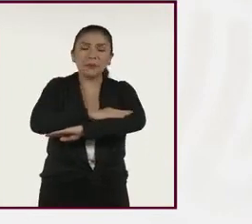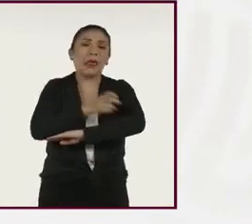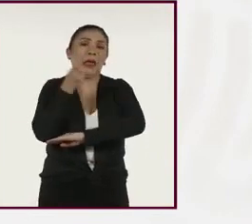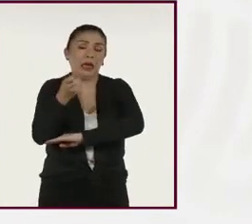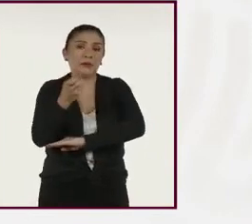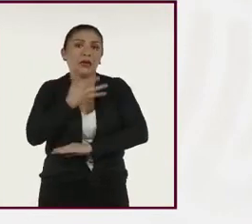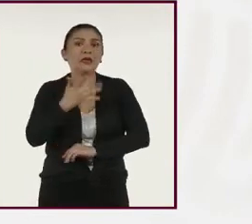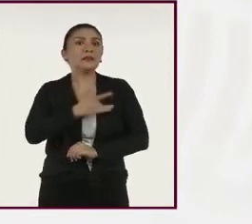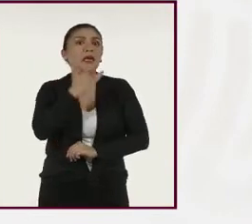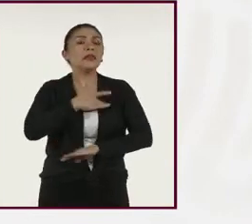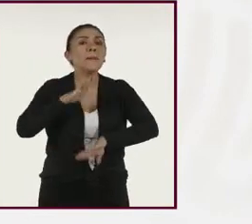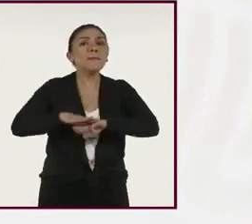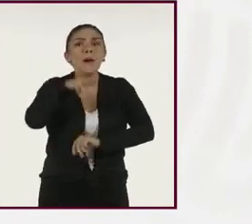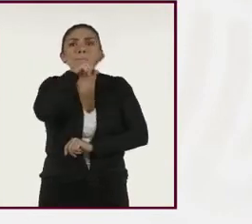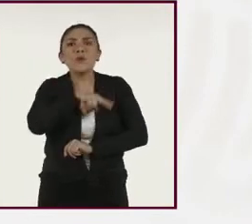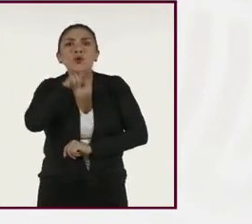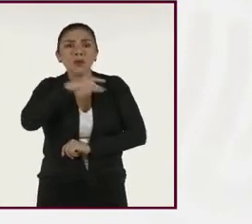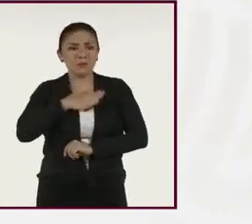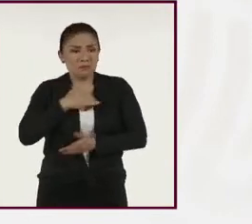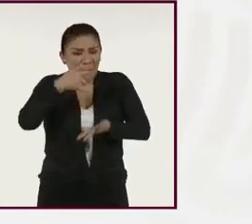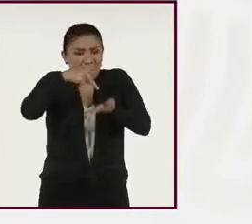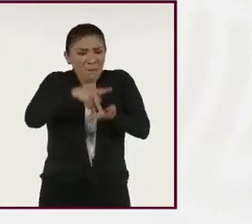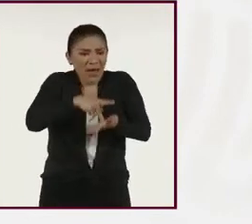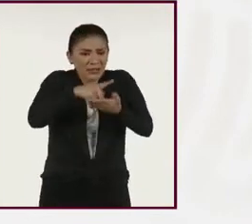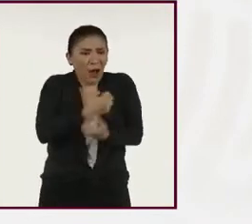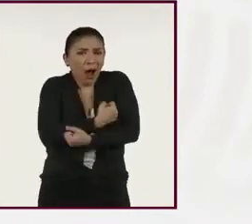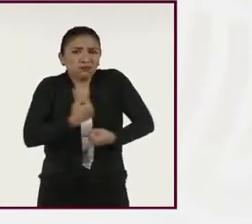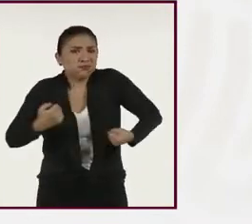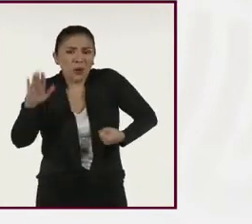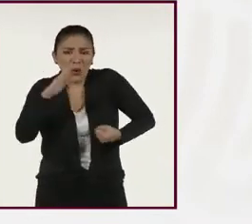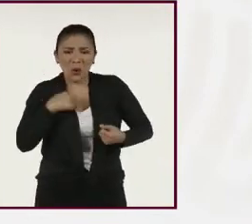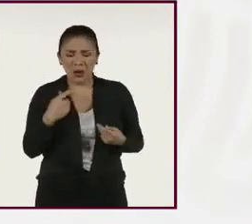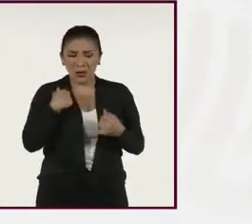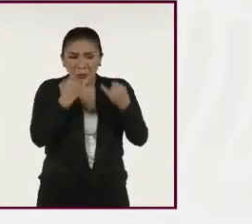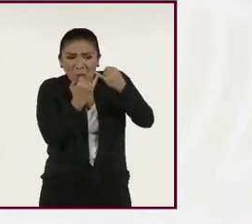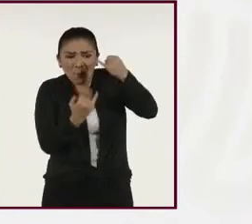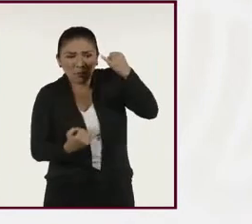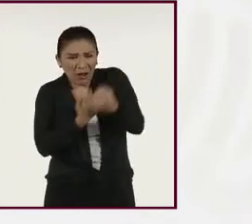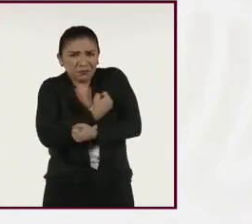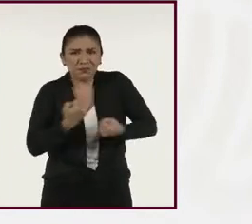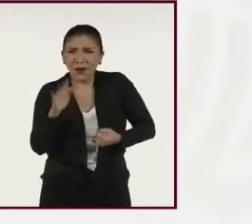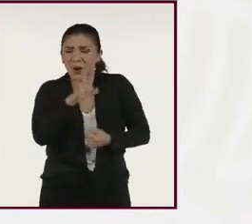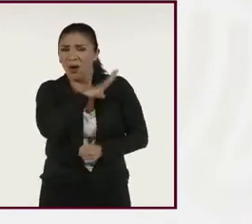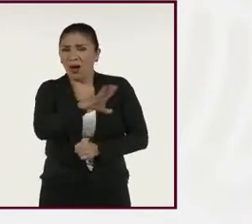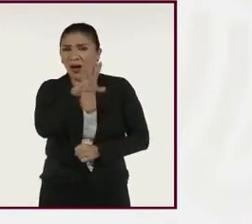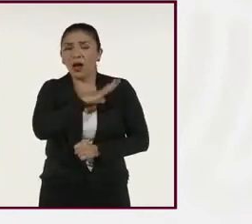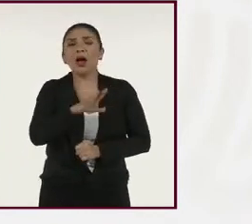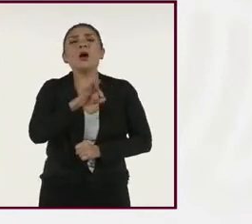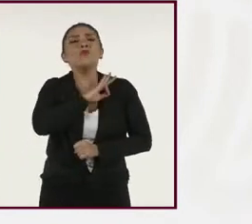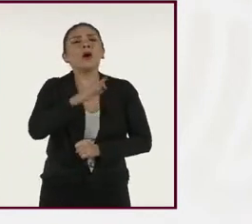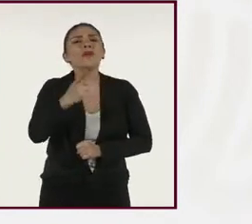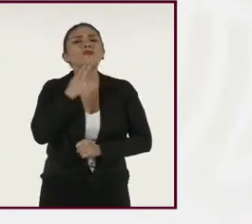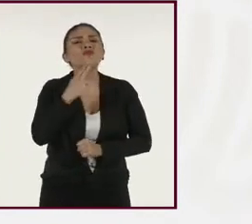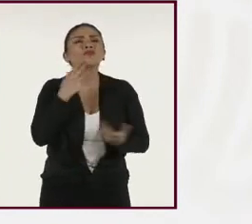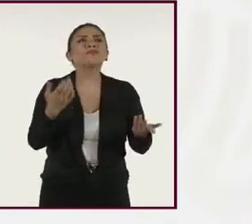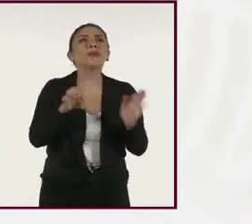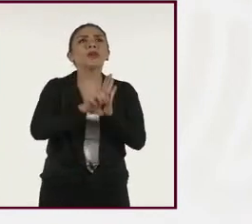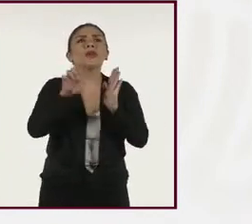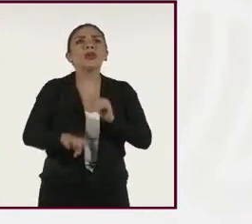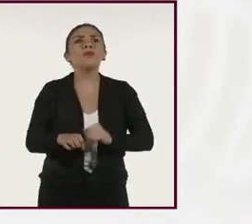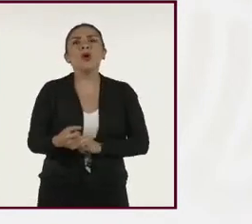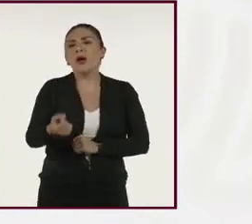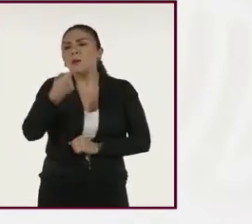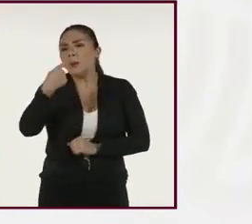una preocupación excesiva por el peso y por la imagen, donde se llegan a utilizar de manera intermitente también